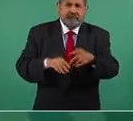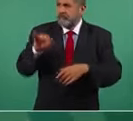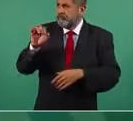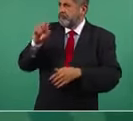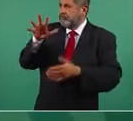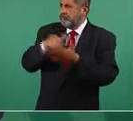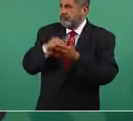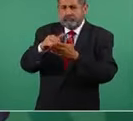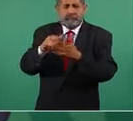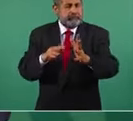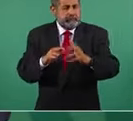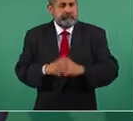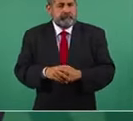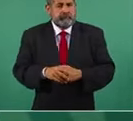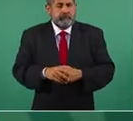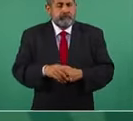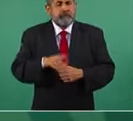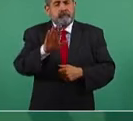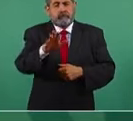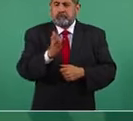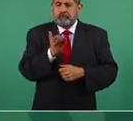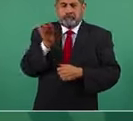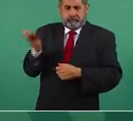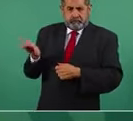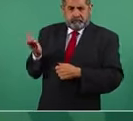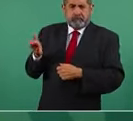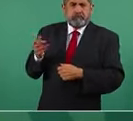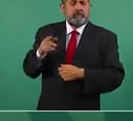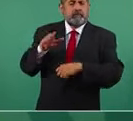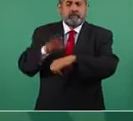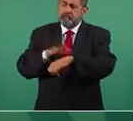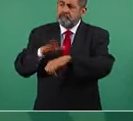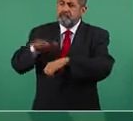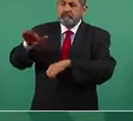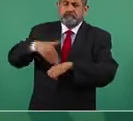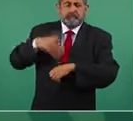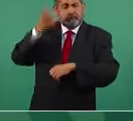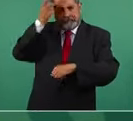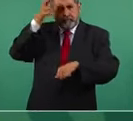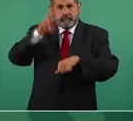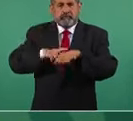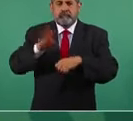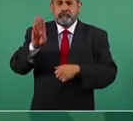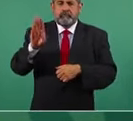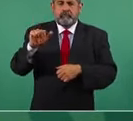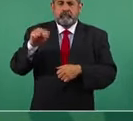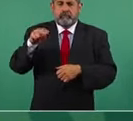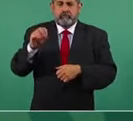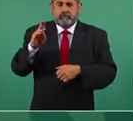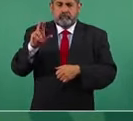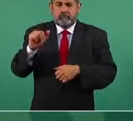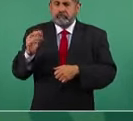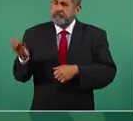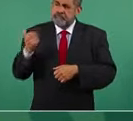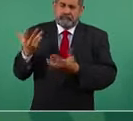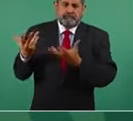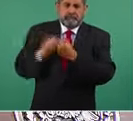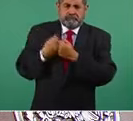65 millones. Le voy a pedir al director de Banobras que me